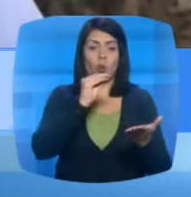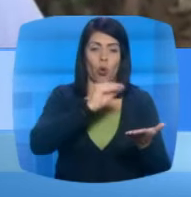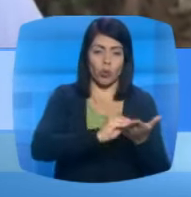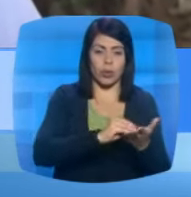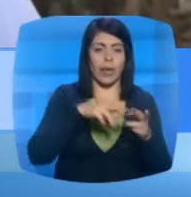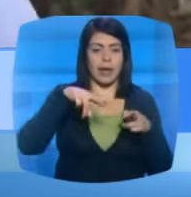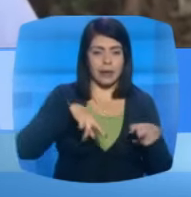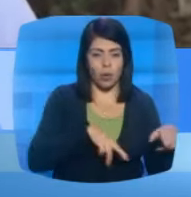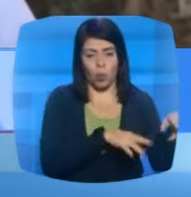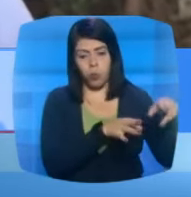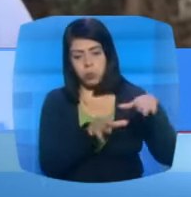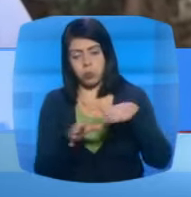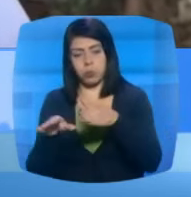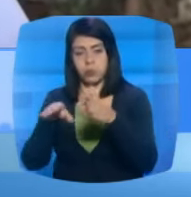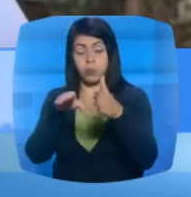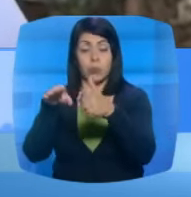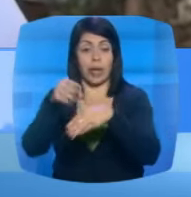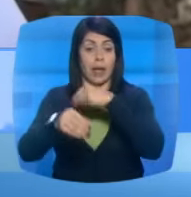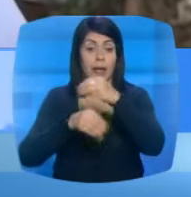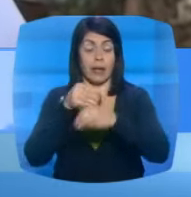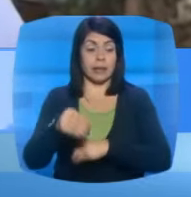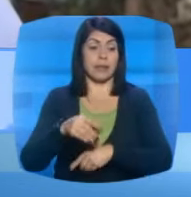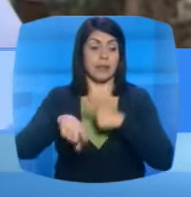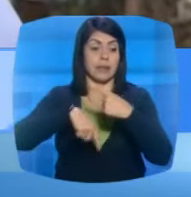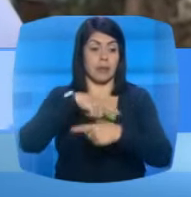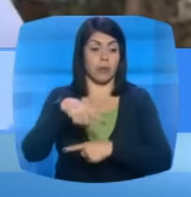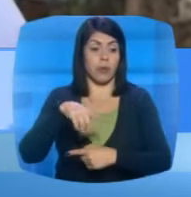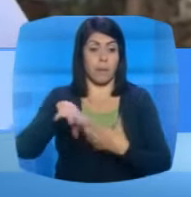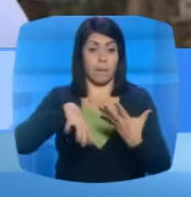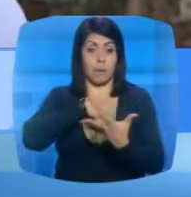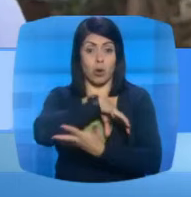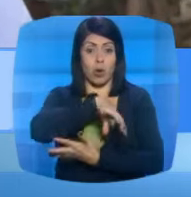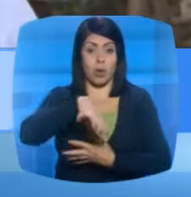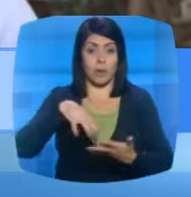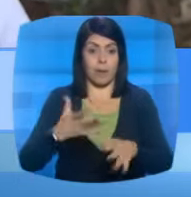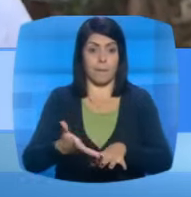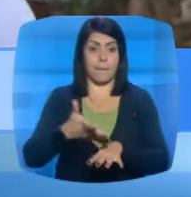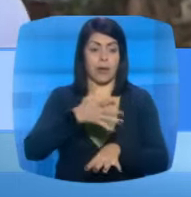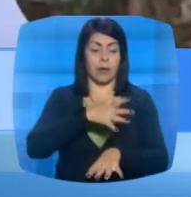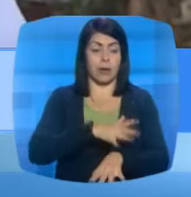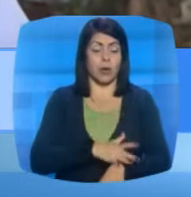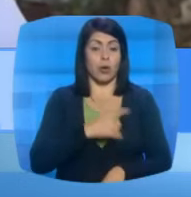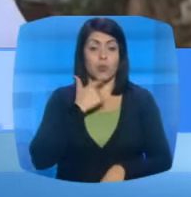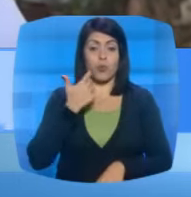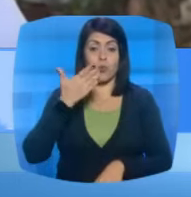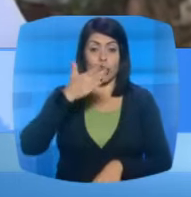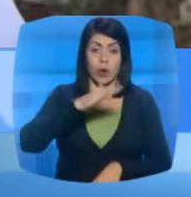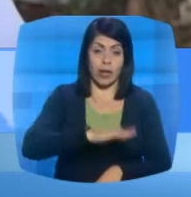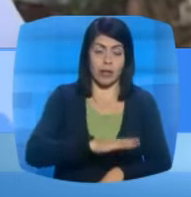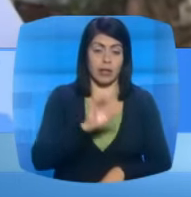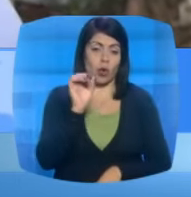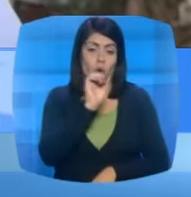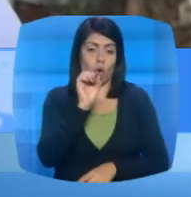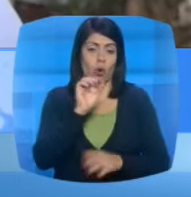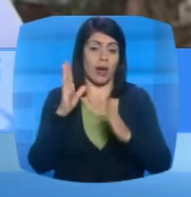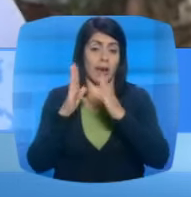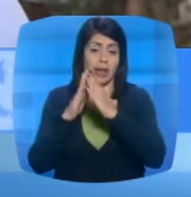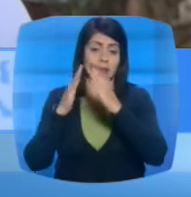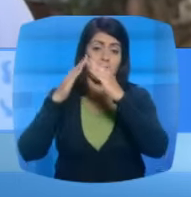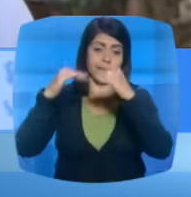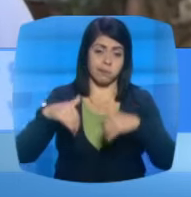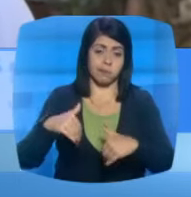y se viene al frente, y eso a larga nos puede provocar pérdidas humanas como pérdida de la